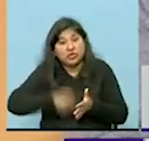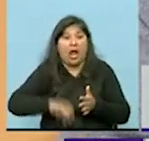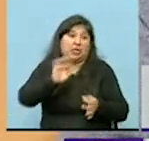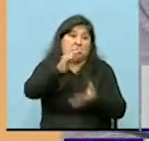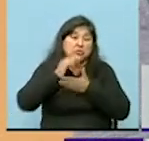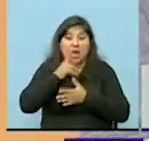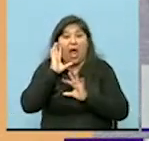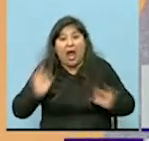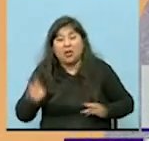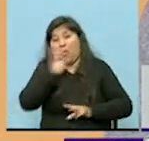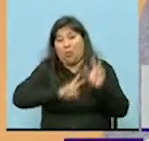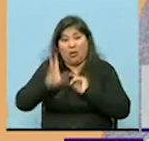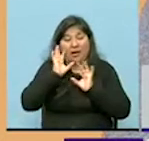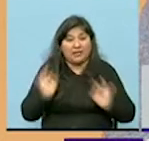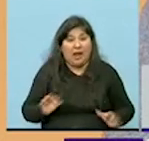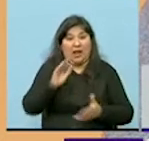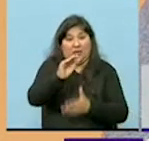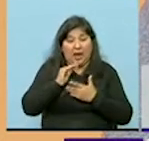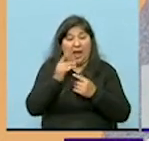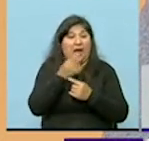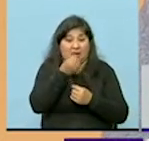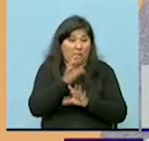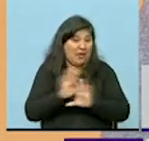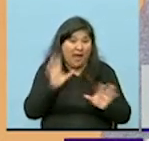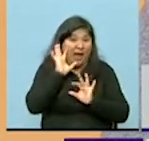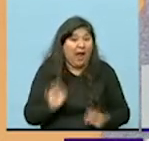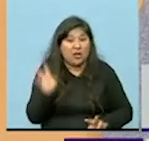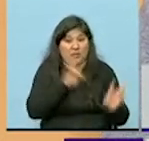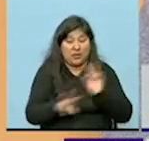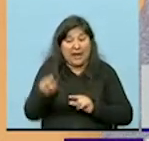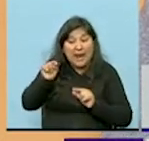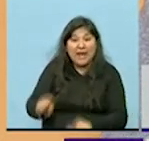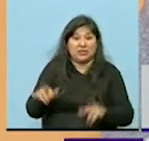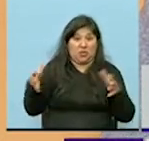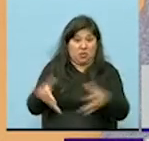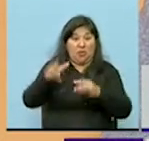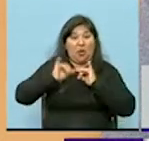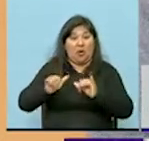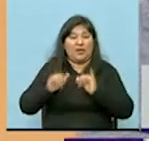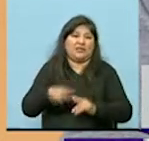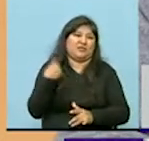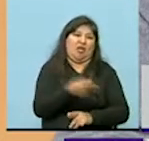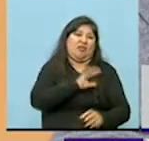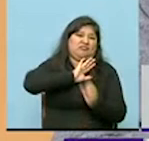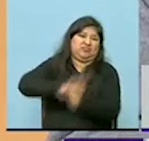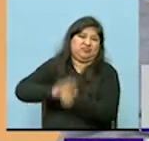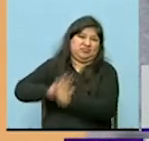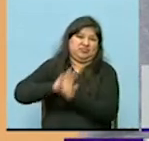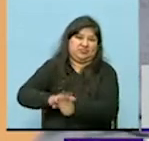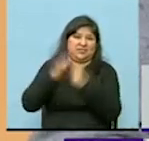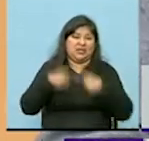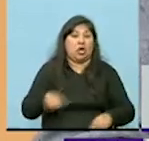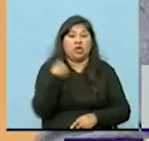subsidio un plan de mercadería y esos jóvenes los estamos tratando muy mal lo que ya estamos adentro